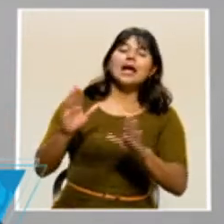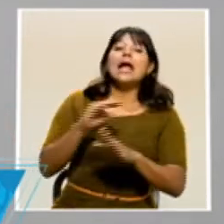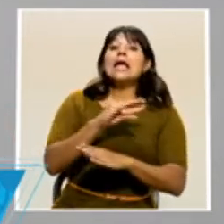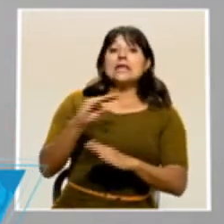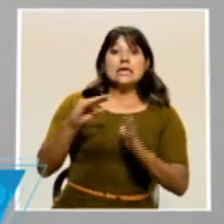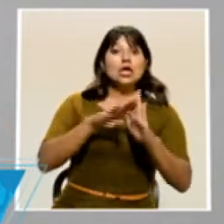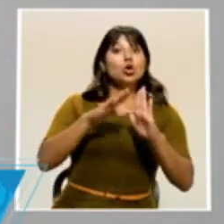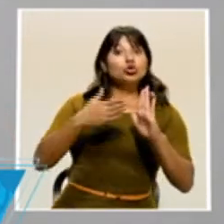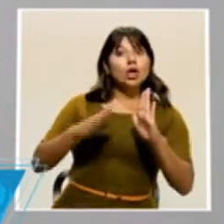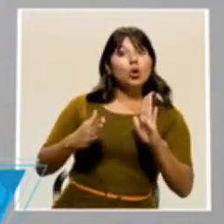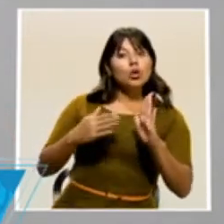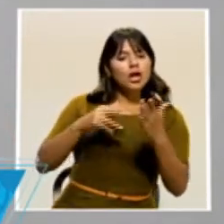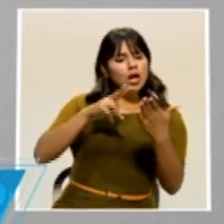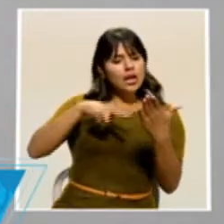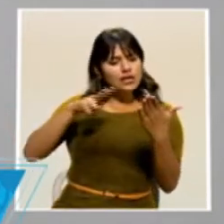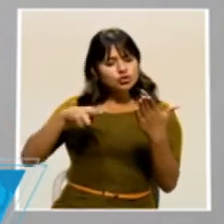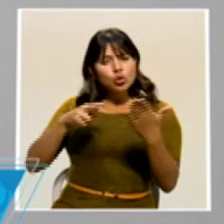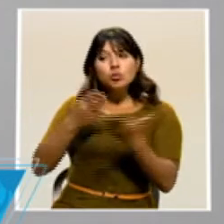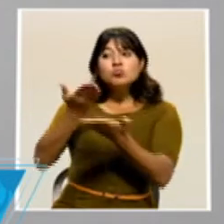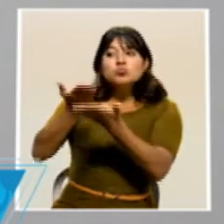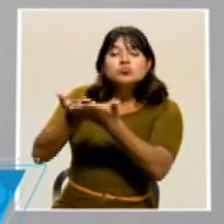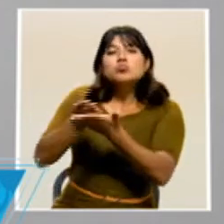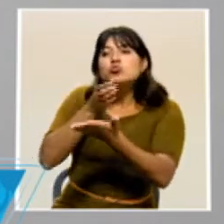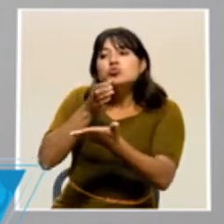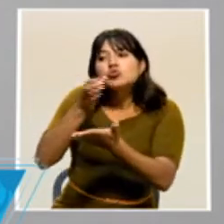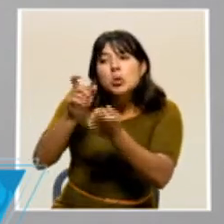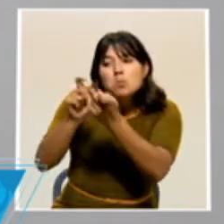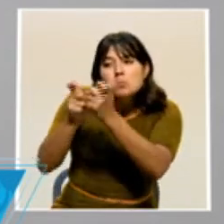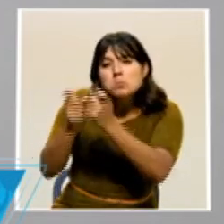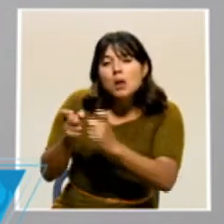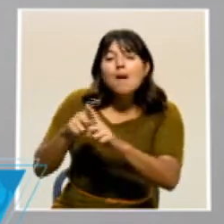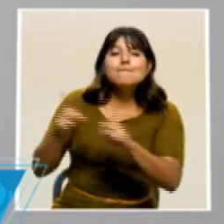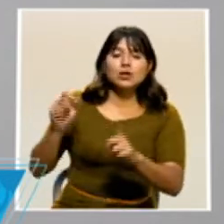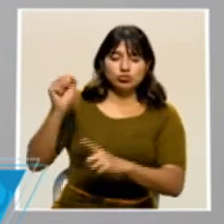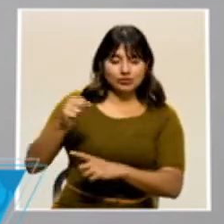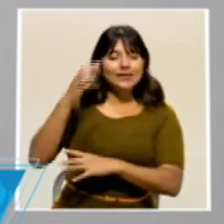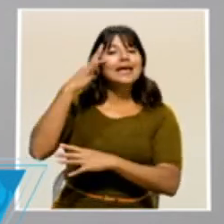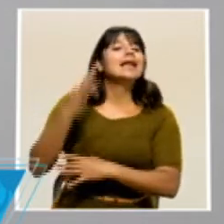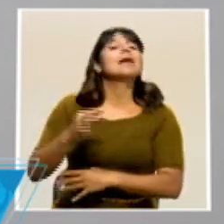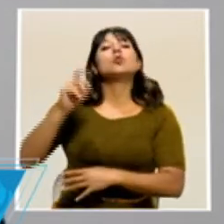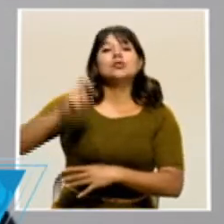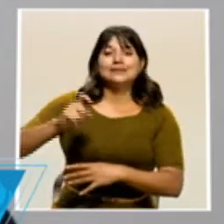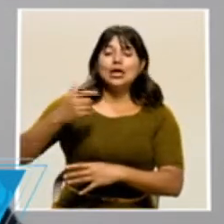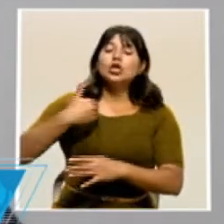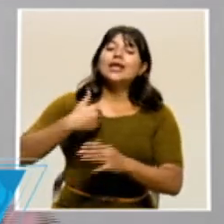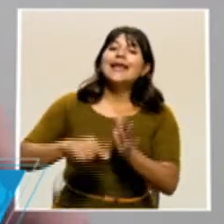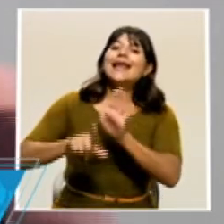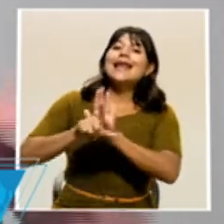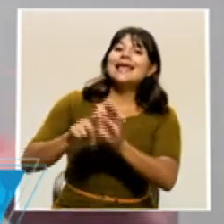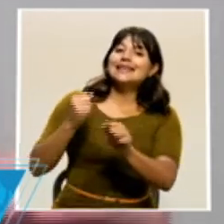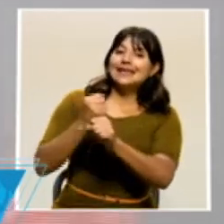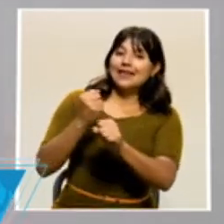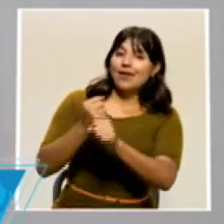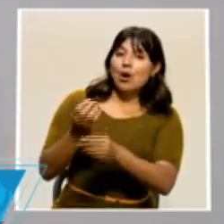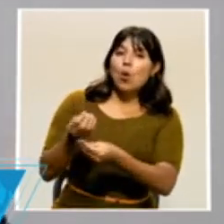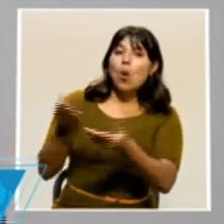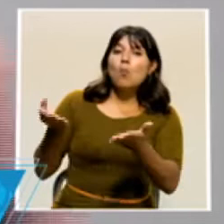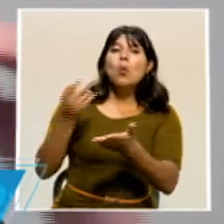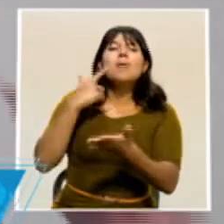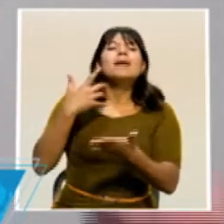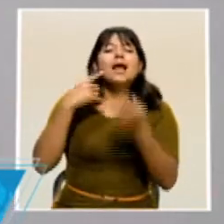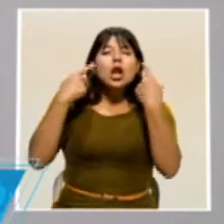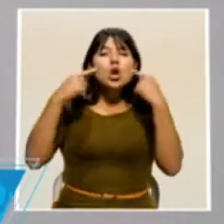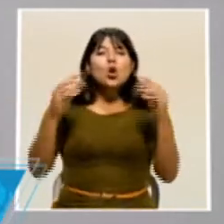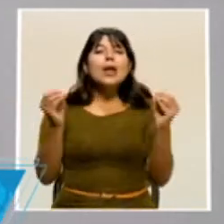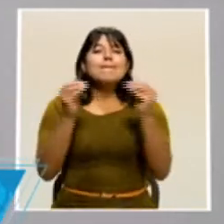varias observaciones para que se mejore el proyecto, pero sí creemos que es necesaria una ley de empleo público para que este sea más equitativo, sea